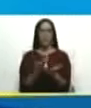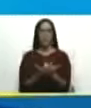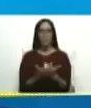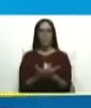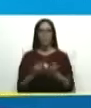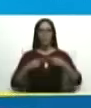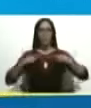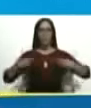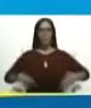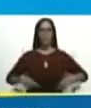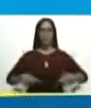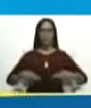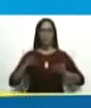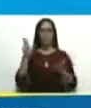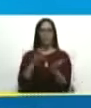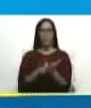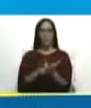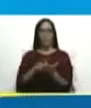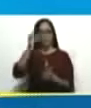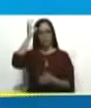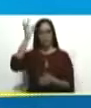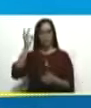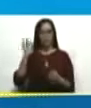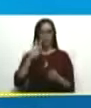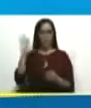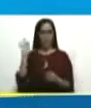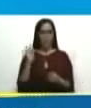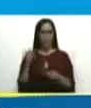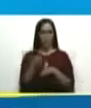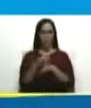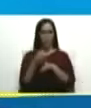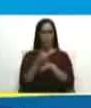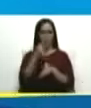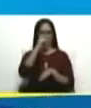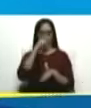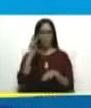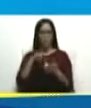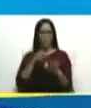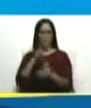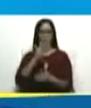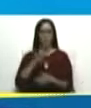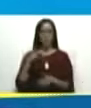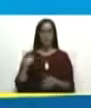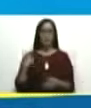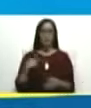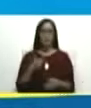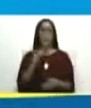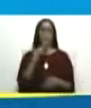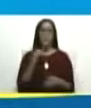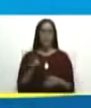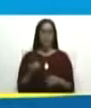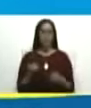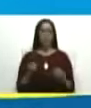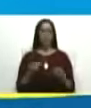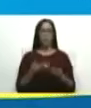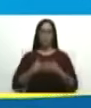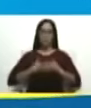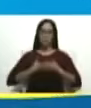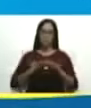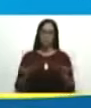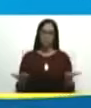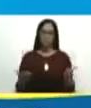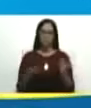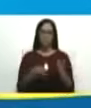están aprobando en este Consejo Federal de Gobierno para el año 2024 tendrán sin duda alguna un mejor rendimiento y que este